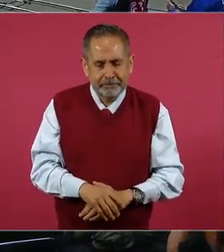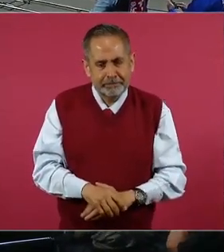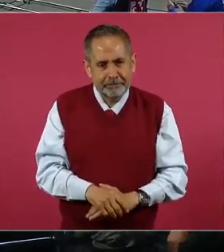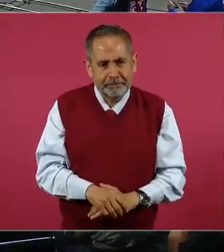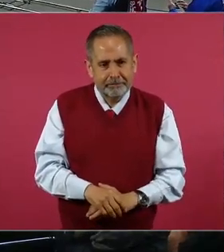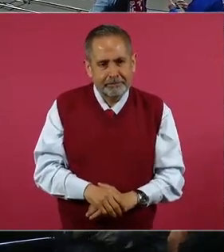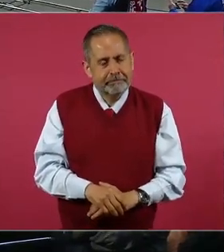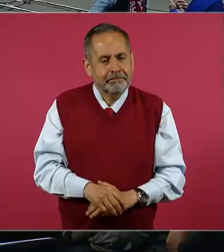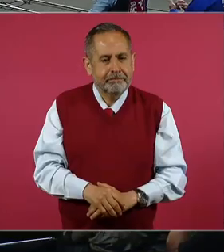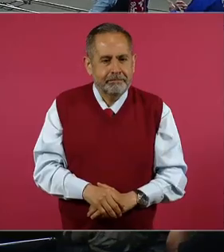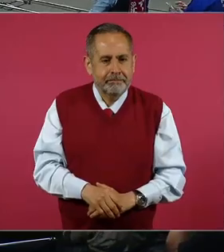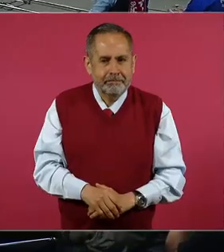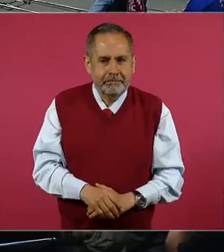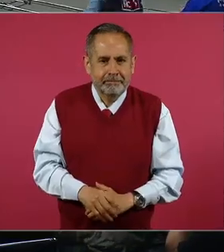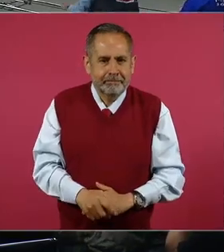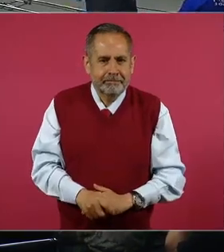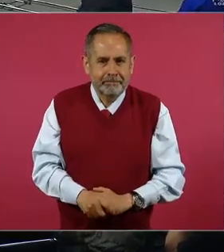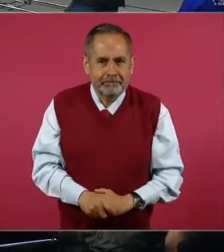señor